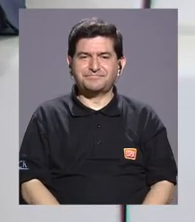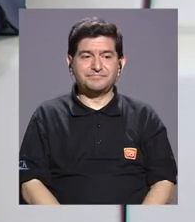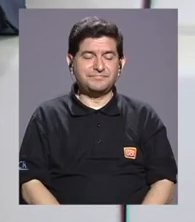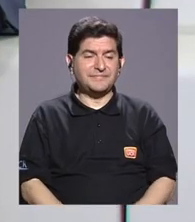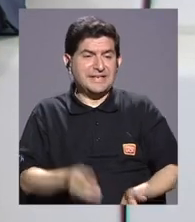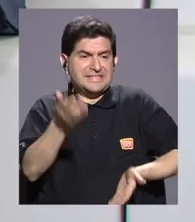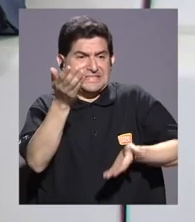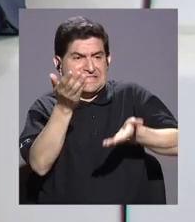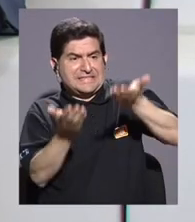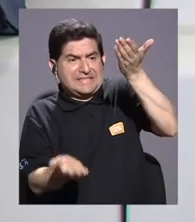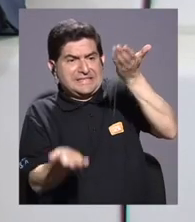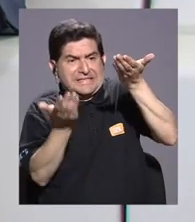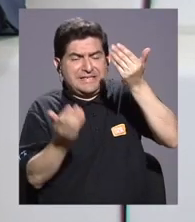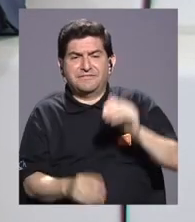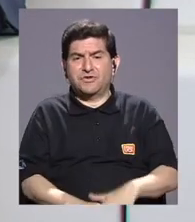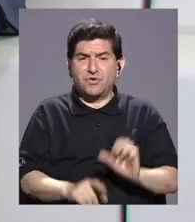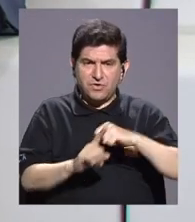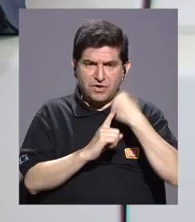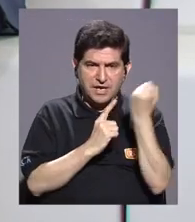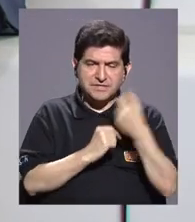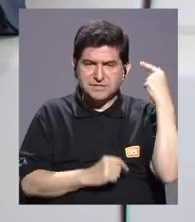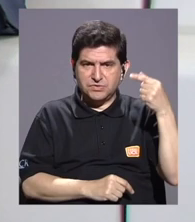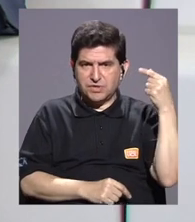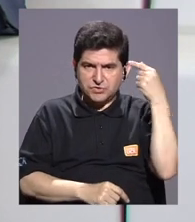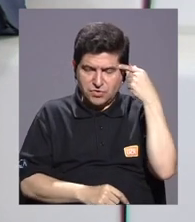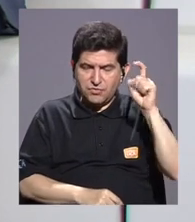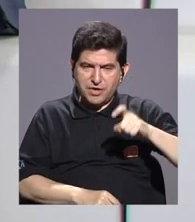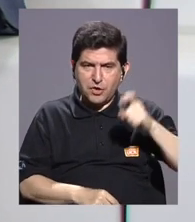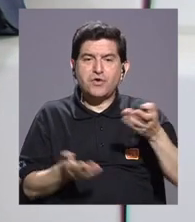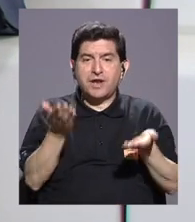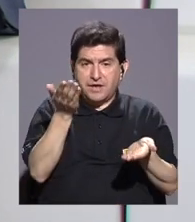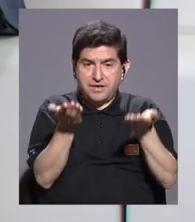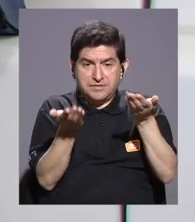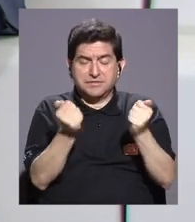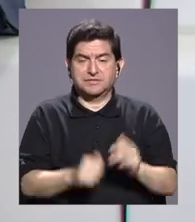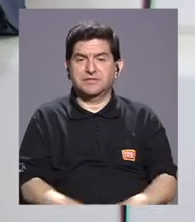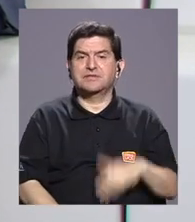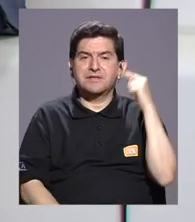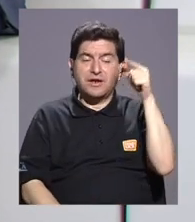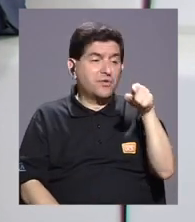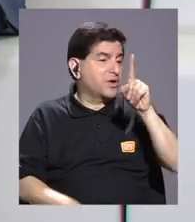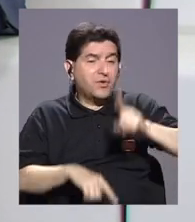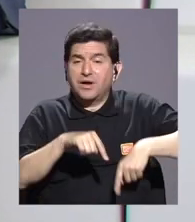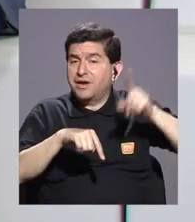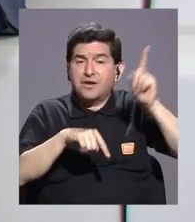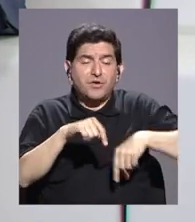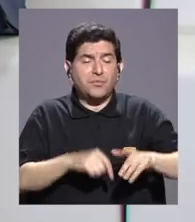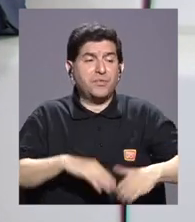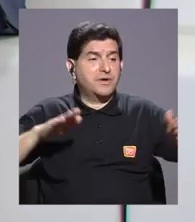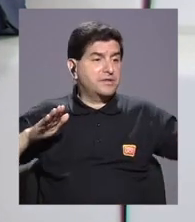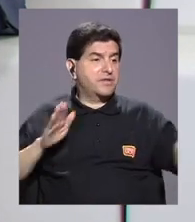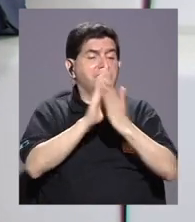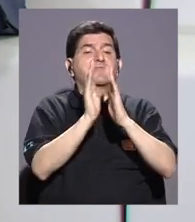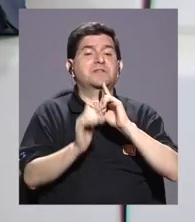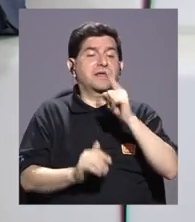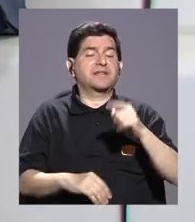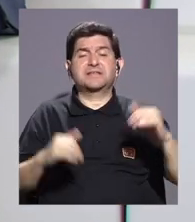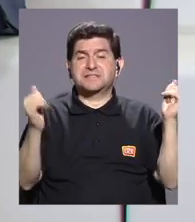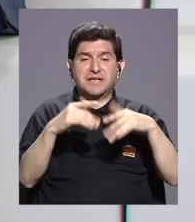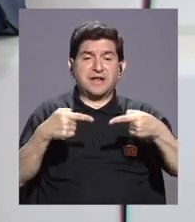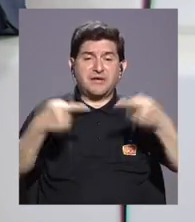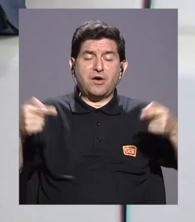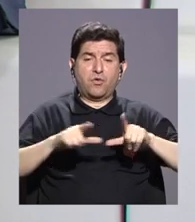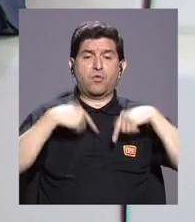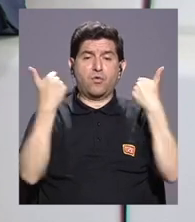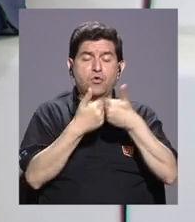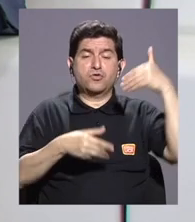que ha desequilibrado esa balanza, ese equilibrio que un gobierno debería buscar, ¿verdad? O sea, obviamente él no puede enfrentarse y declararle la guerra